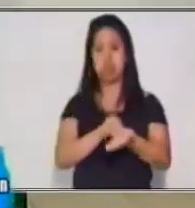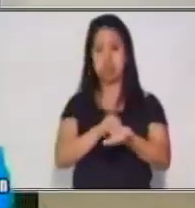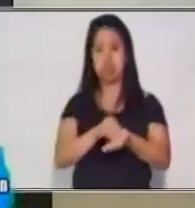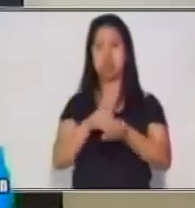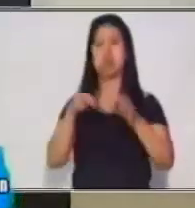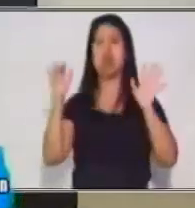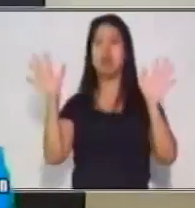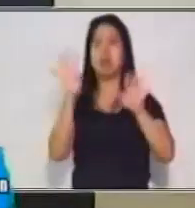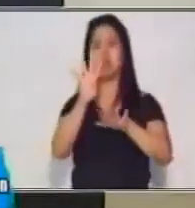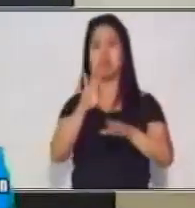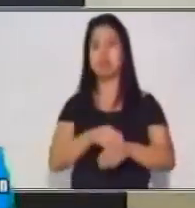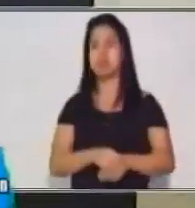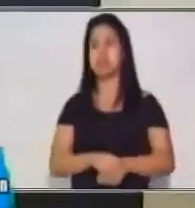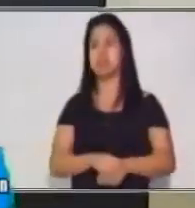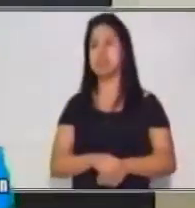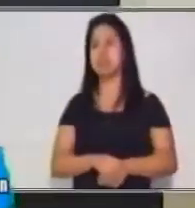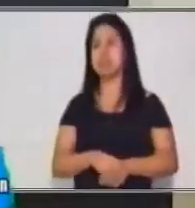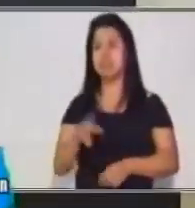prefieren ninguno de estos 3.